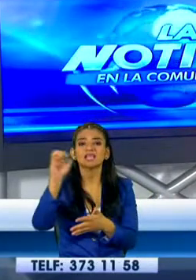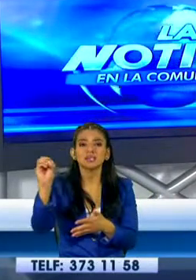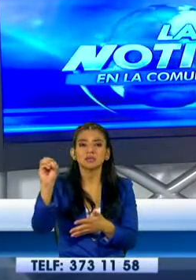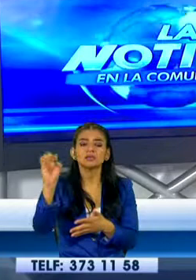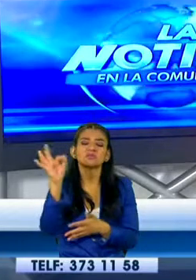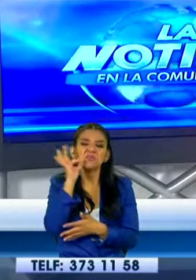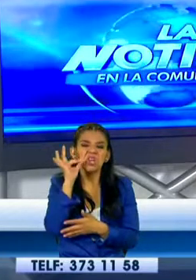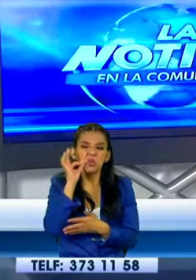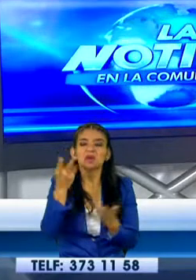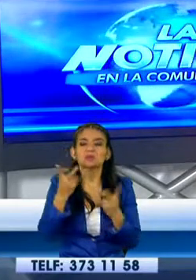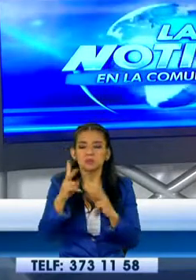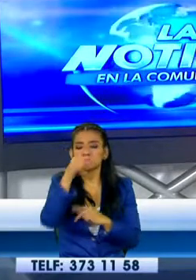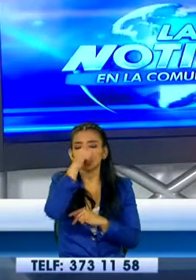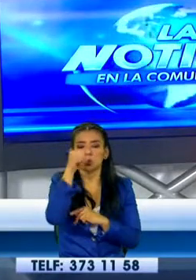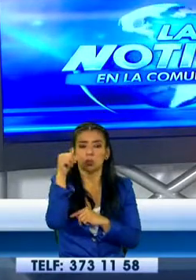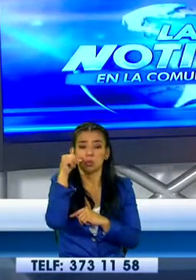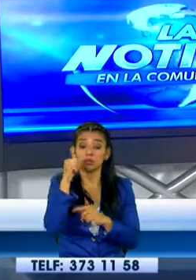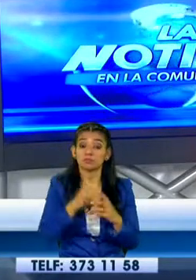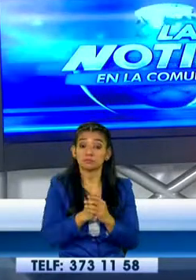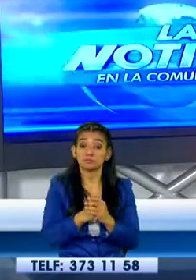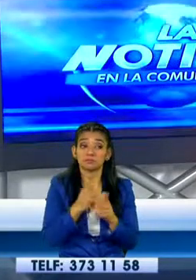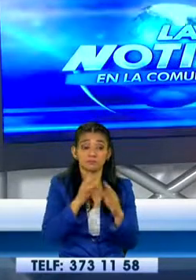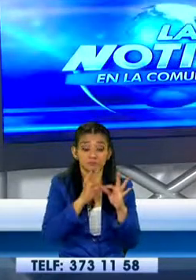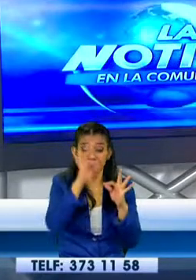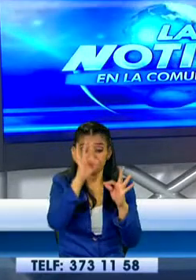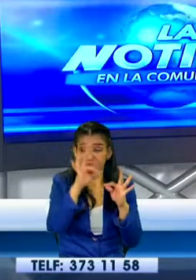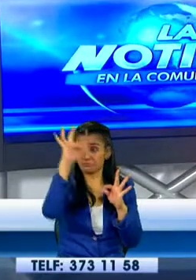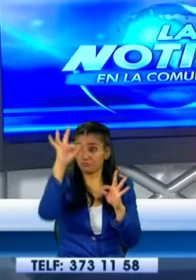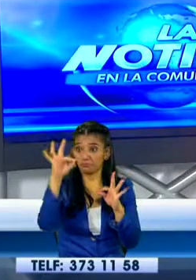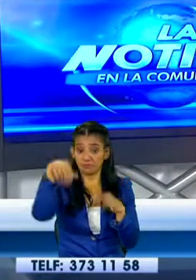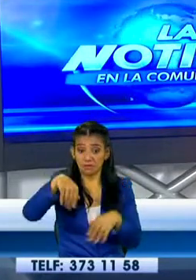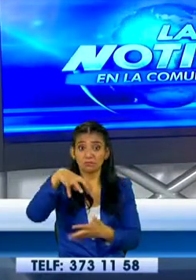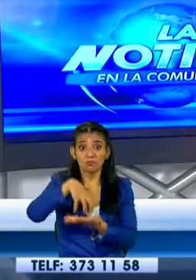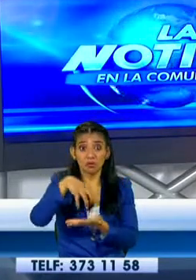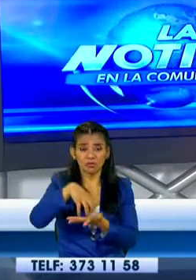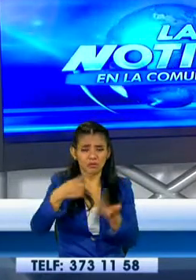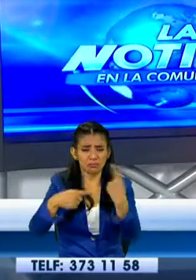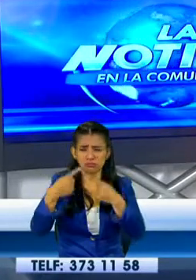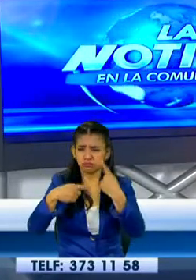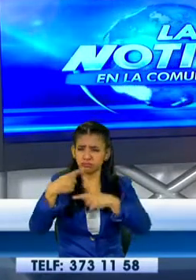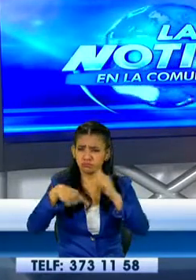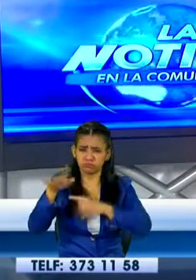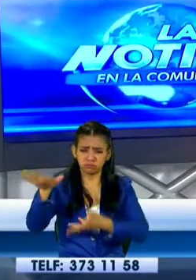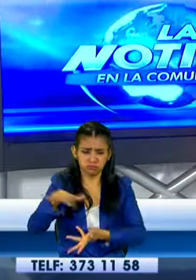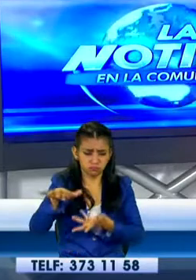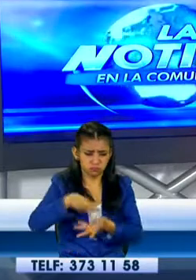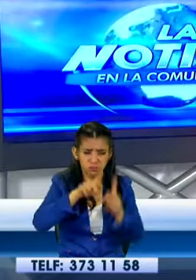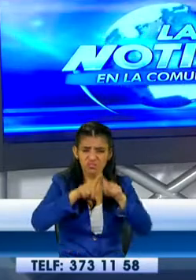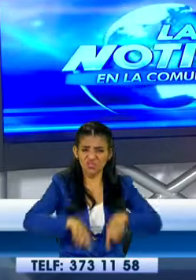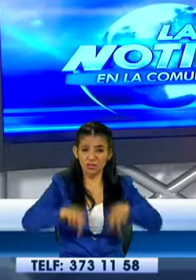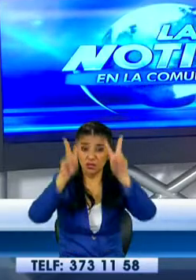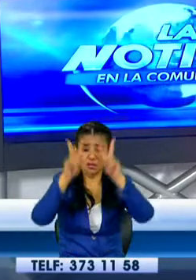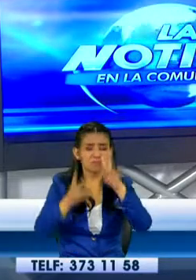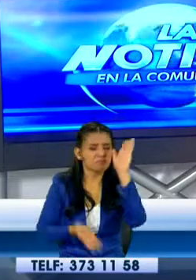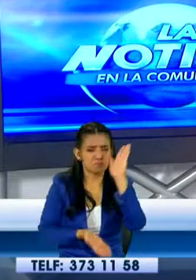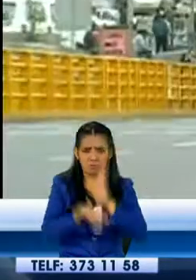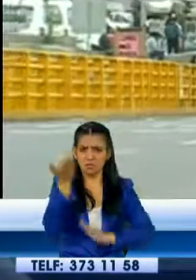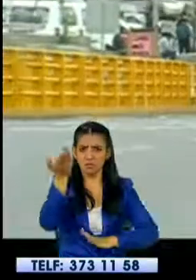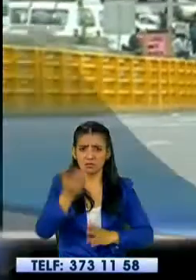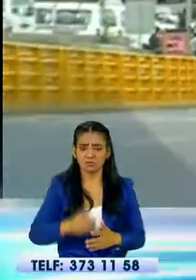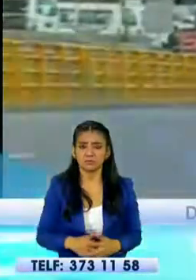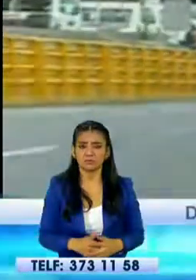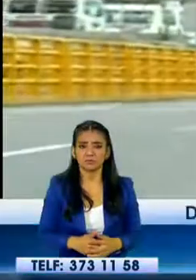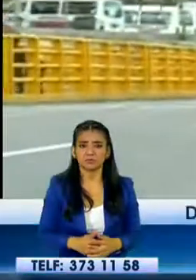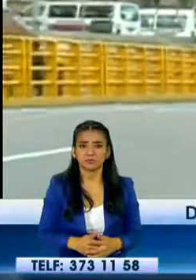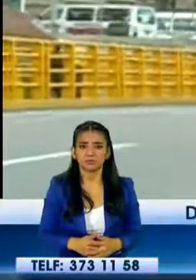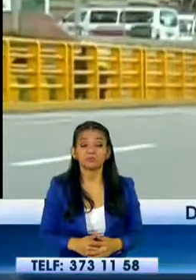marihuana y cocaína. Las estadísticas determinan que en la provincia los índices de tráfico de sustancias sujetas a fiscalización aumentan. Tras